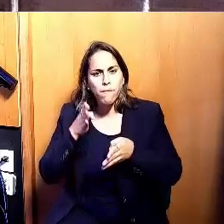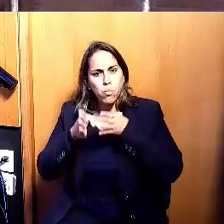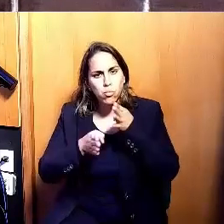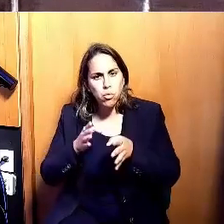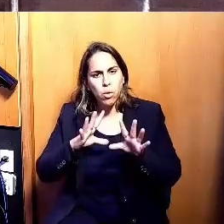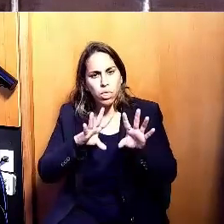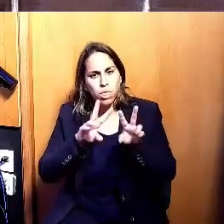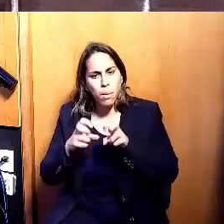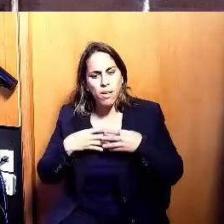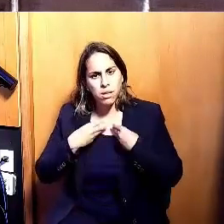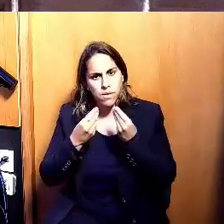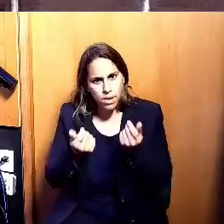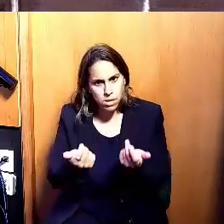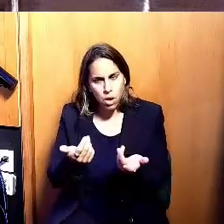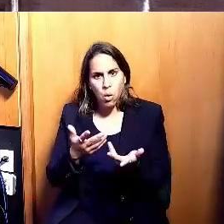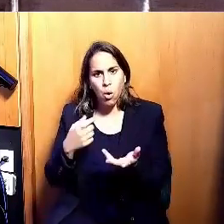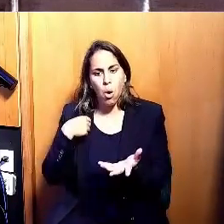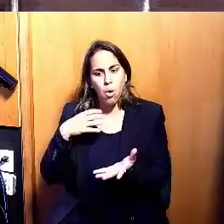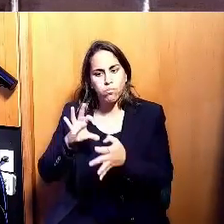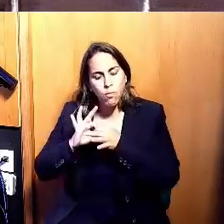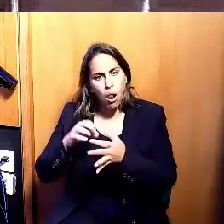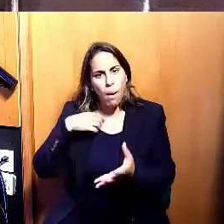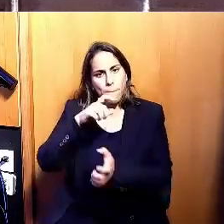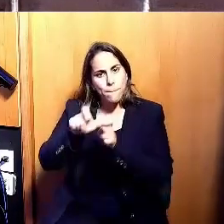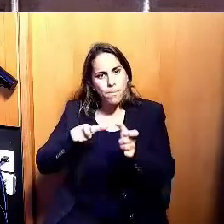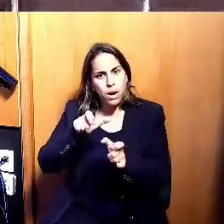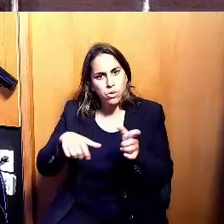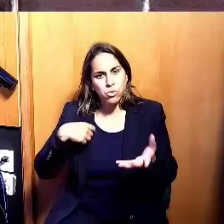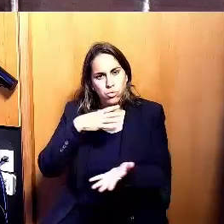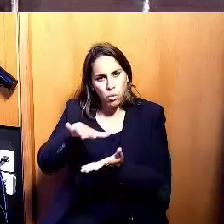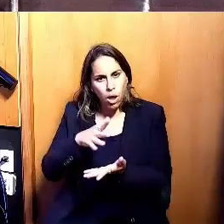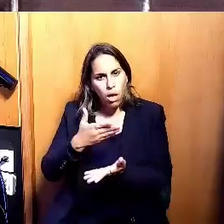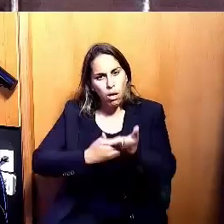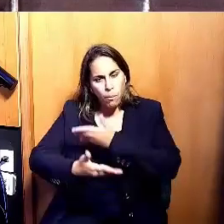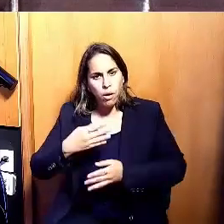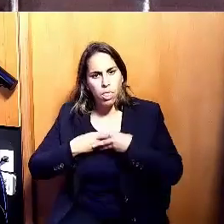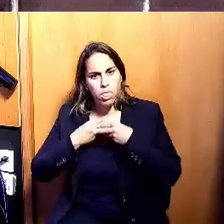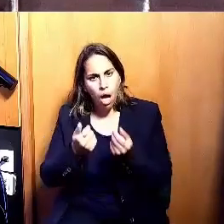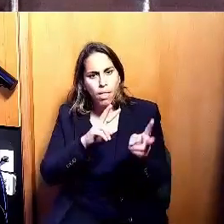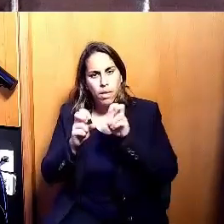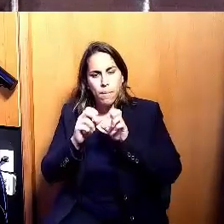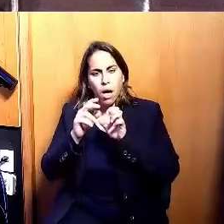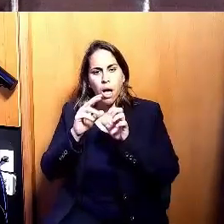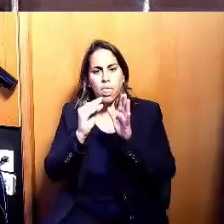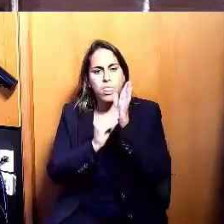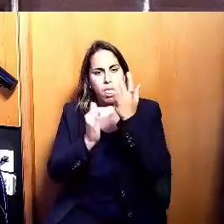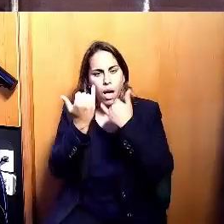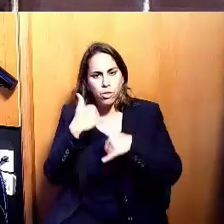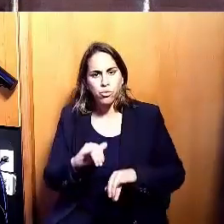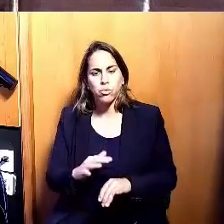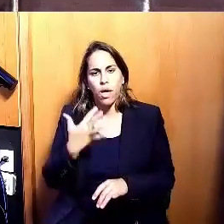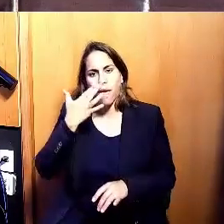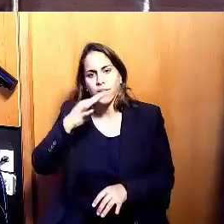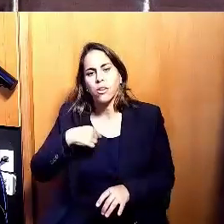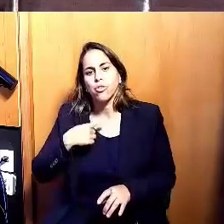la sensibilización con la ciudadanía, con sus propios estudiantes, ¿no? Respecto a datos o cómo abrir datos? En realidad, cuando